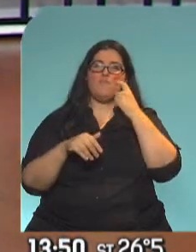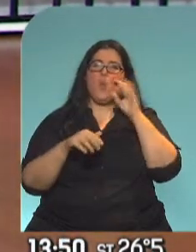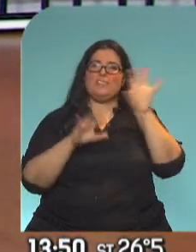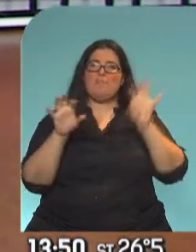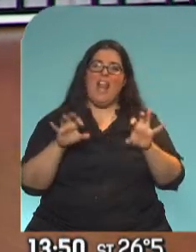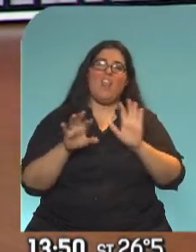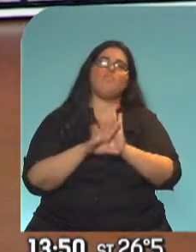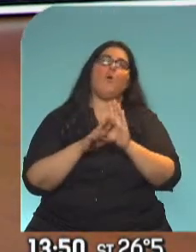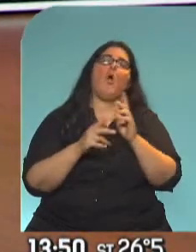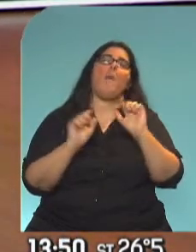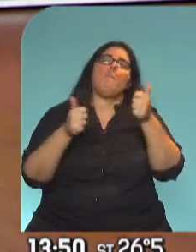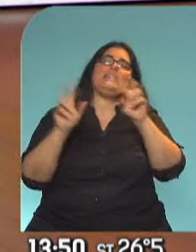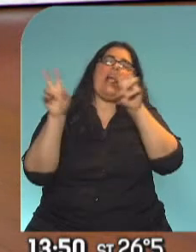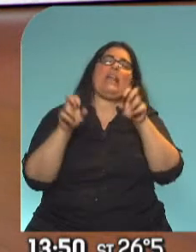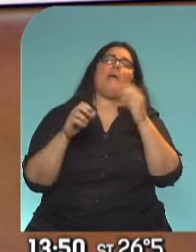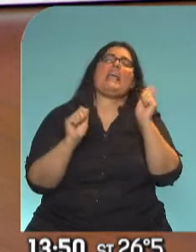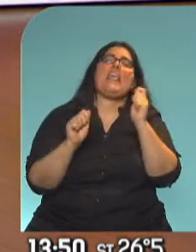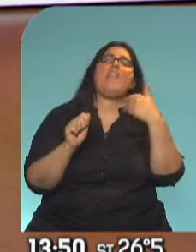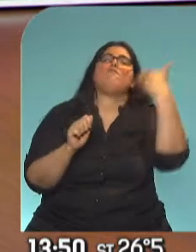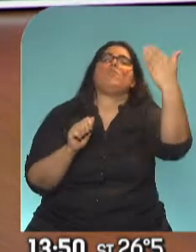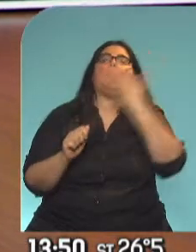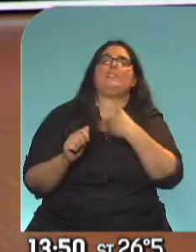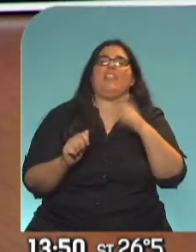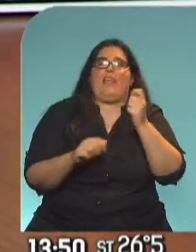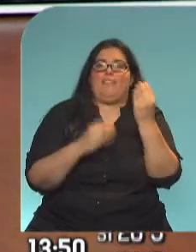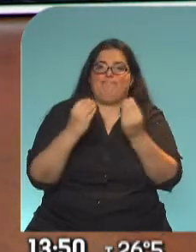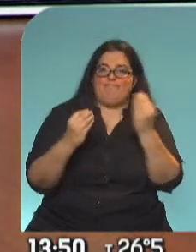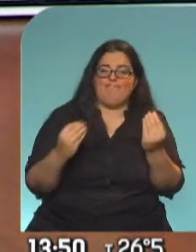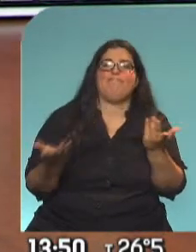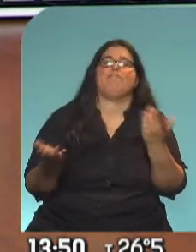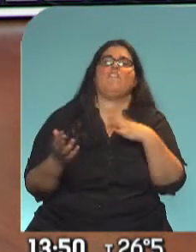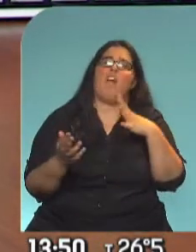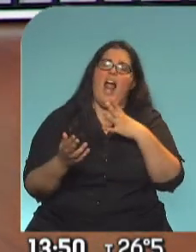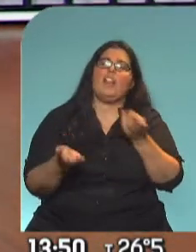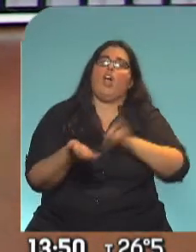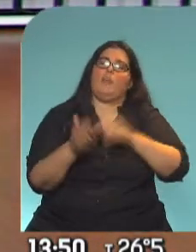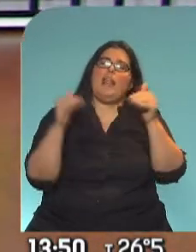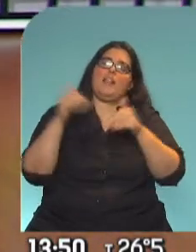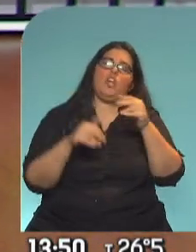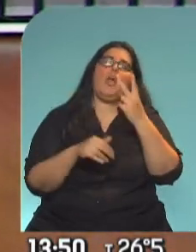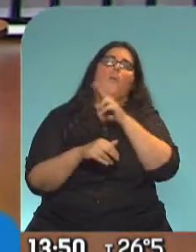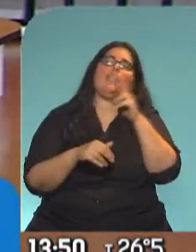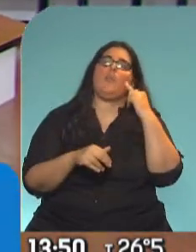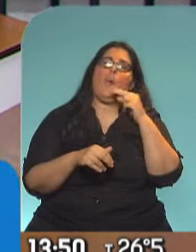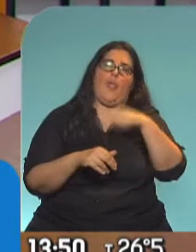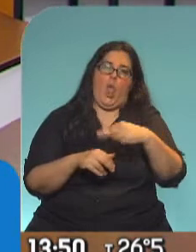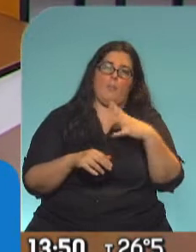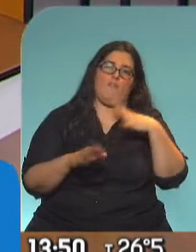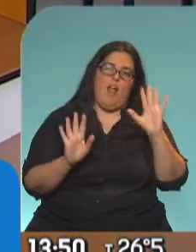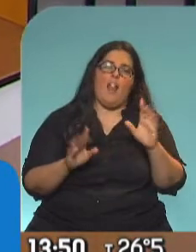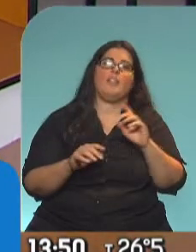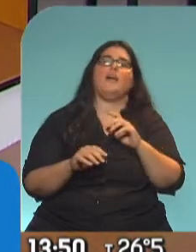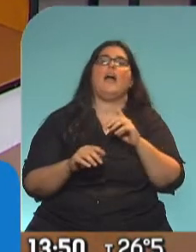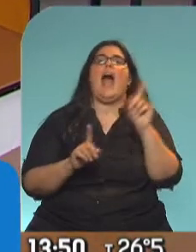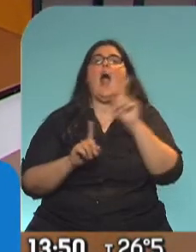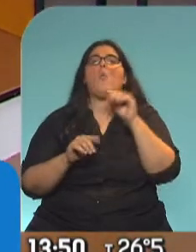de candidaturas. Son 57 las ciudades que todavía falta ir a segunda vuelta, el 29 de noviembre, pero hay algunas que importan más que otras.